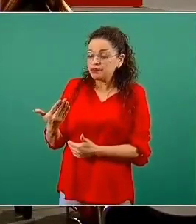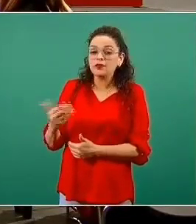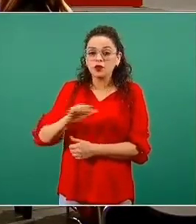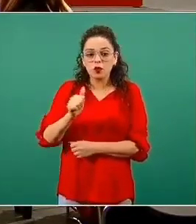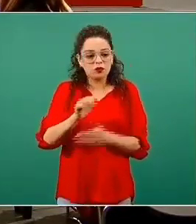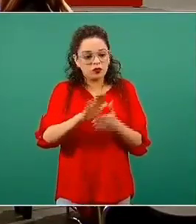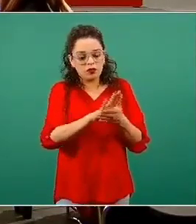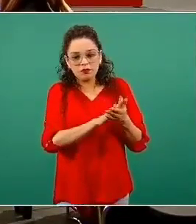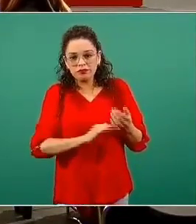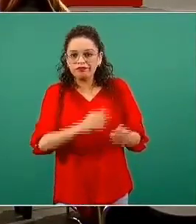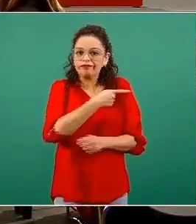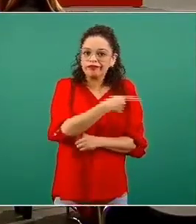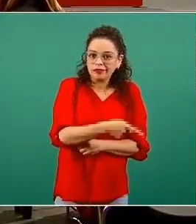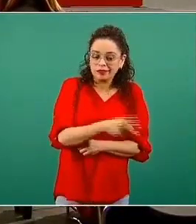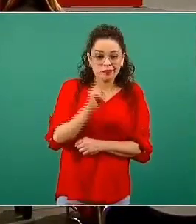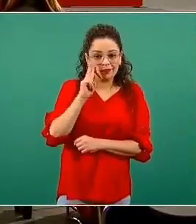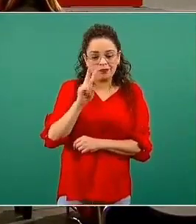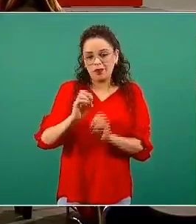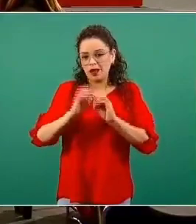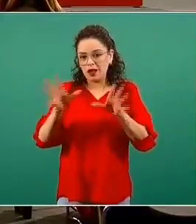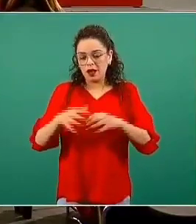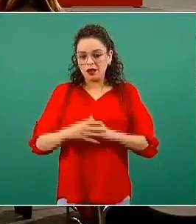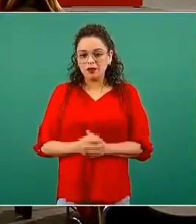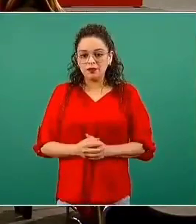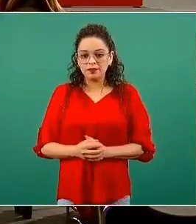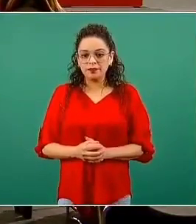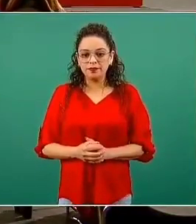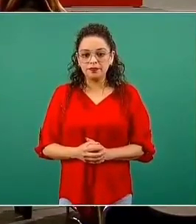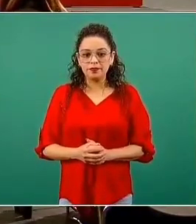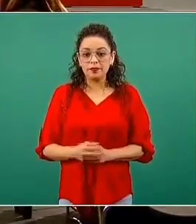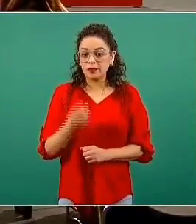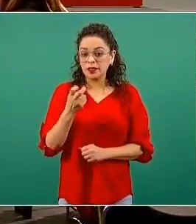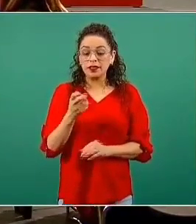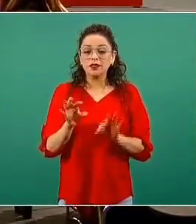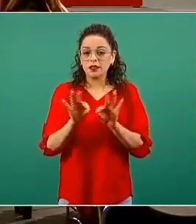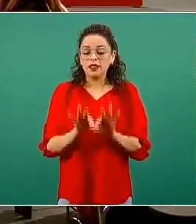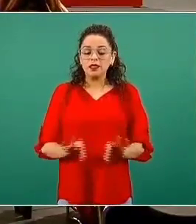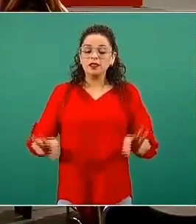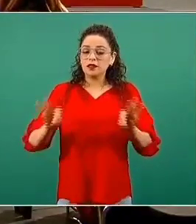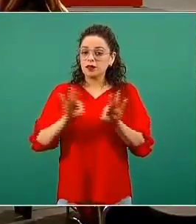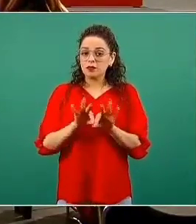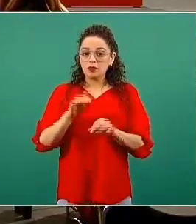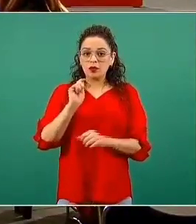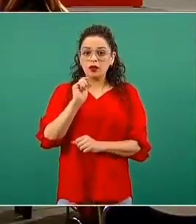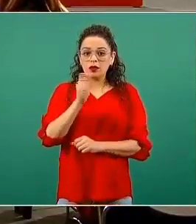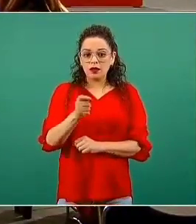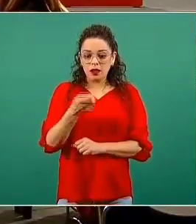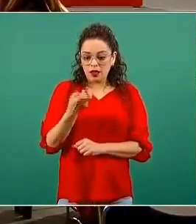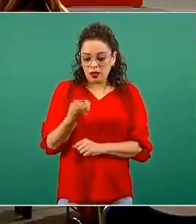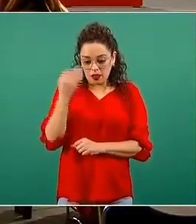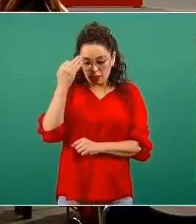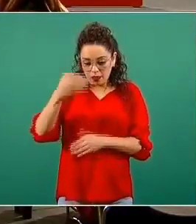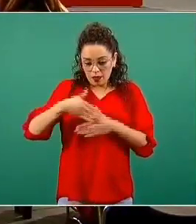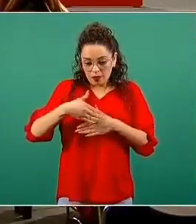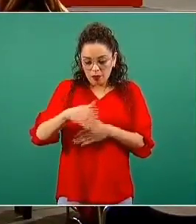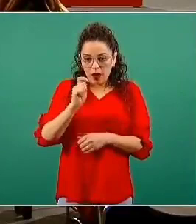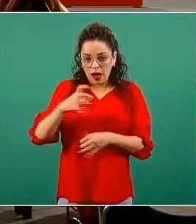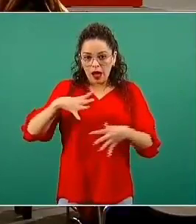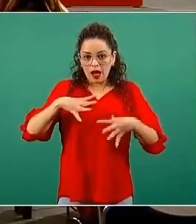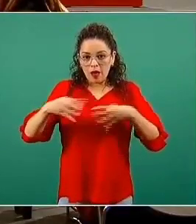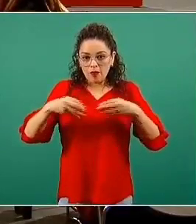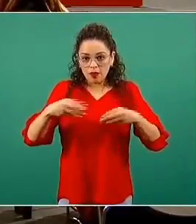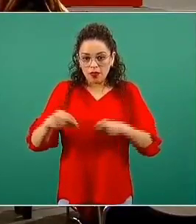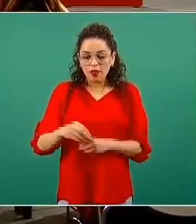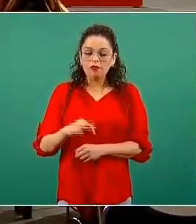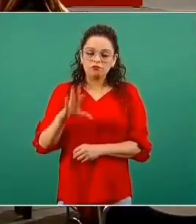social y económica juega un papel precisamente en la dinámica de la epidemia y en algunos posibles